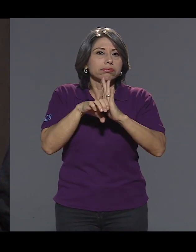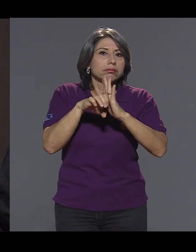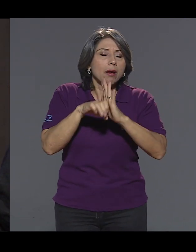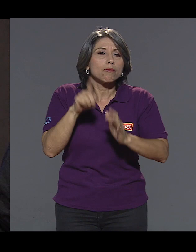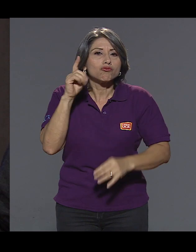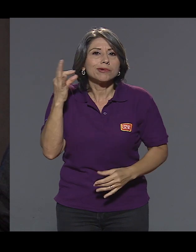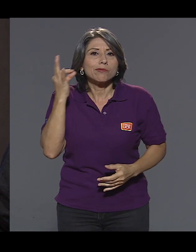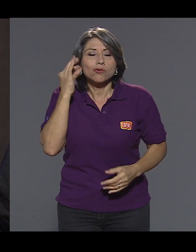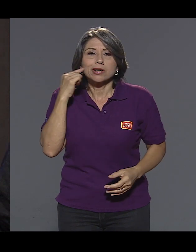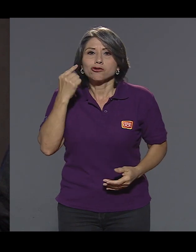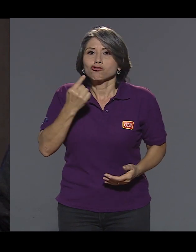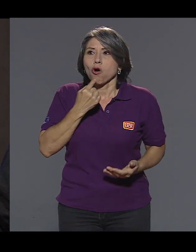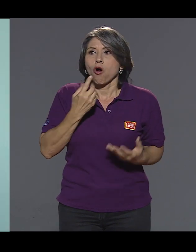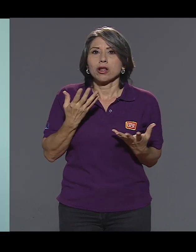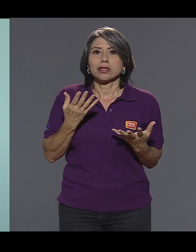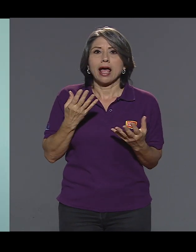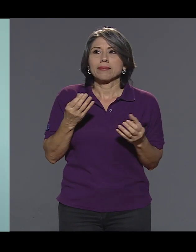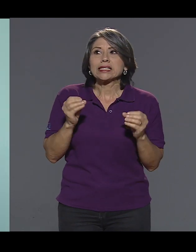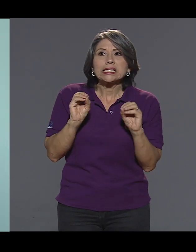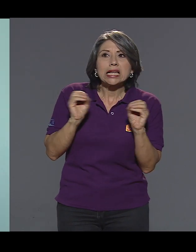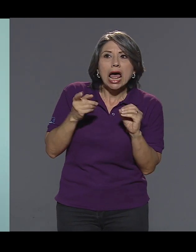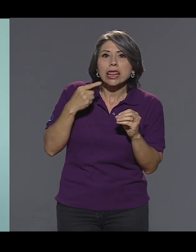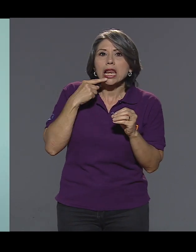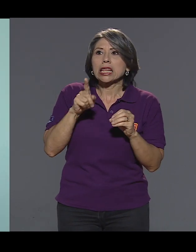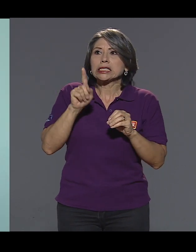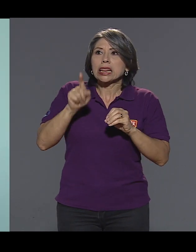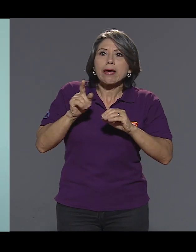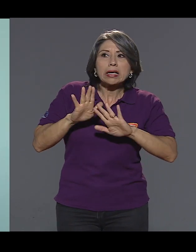sorda no tiene freno,